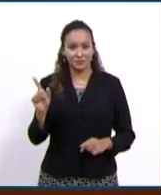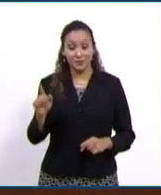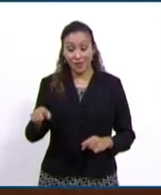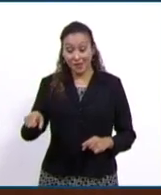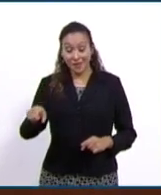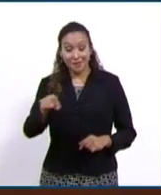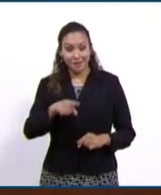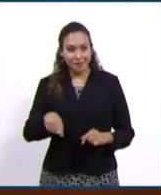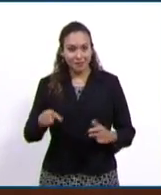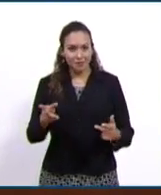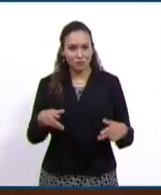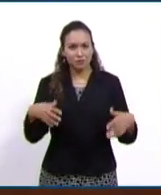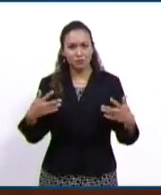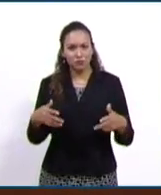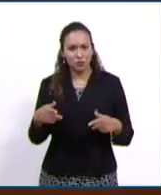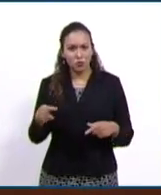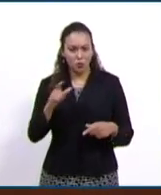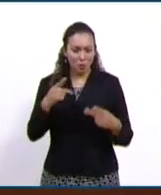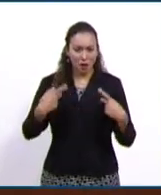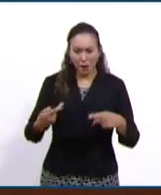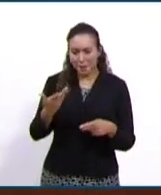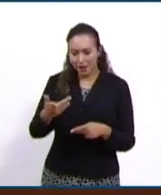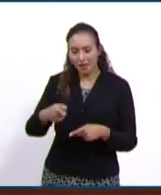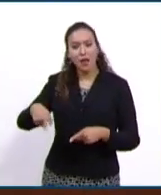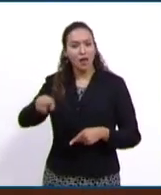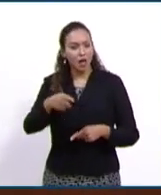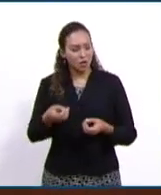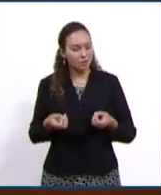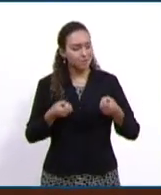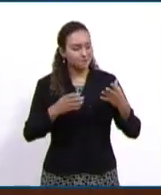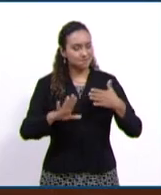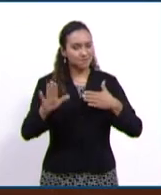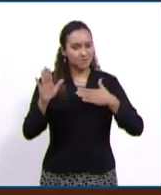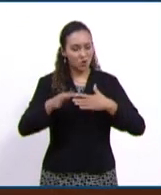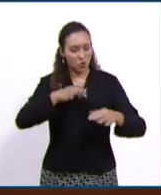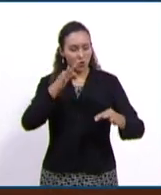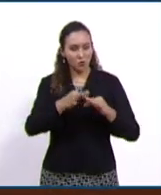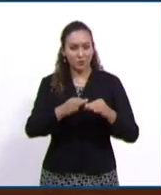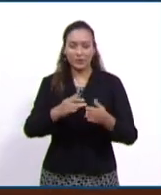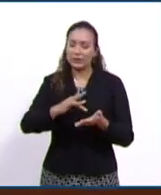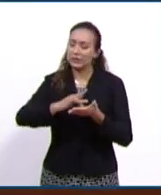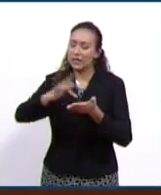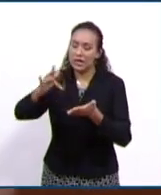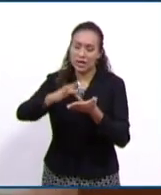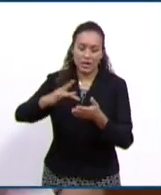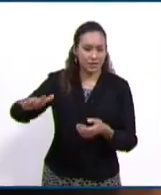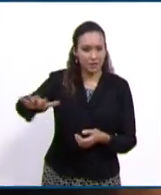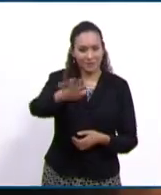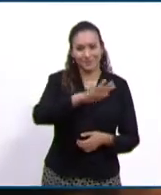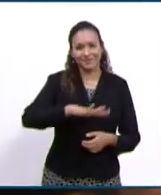estas altas exigencias. Muchas gracias a todas y a todos ustedes.